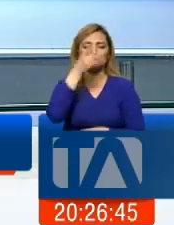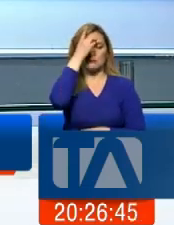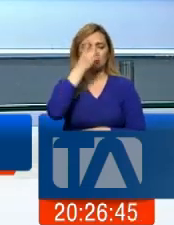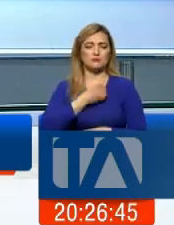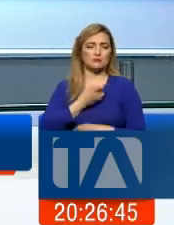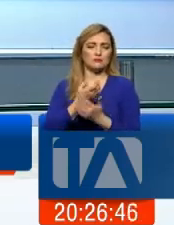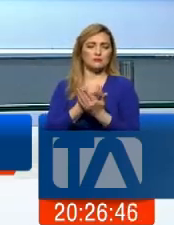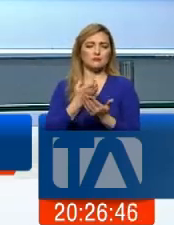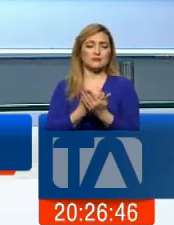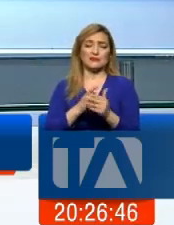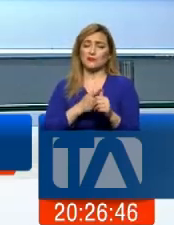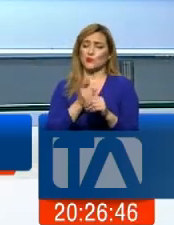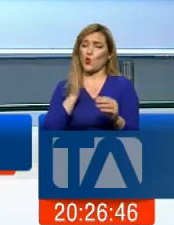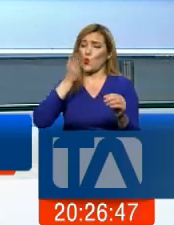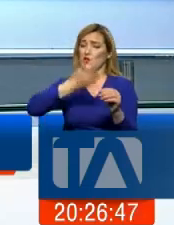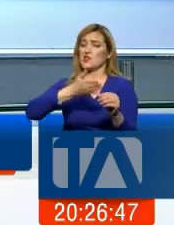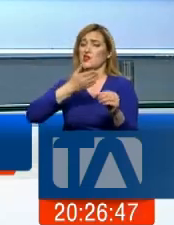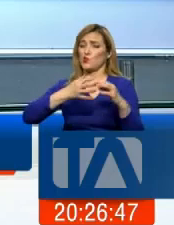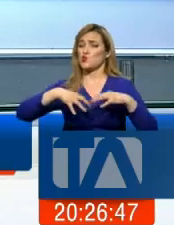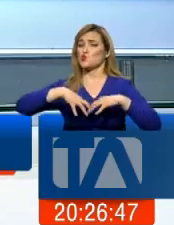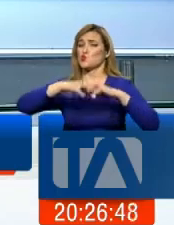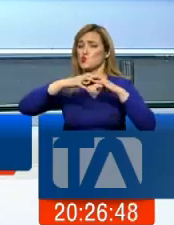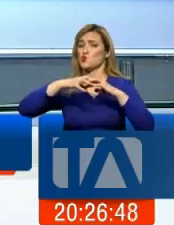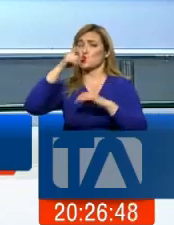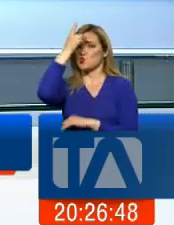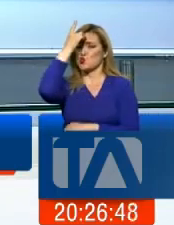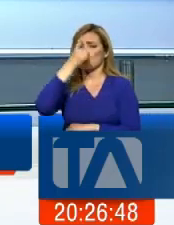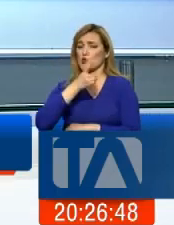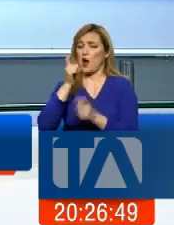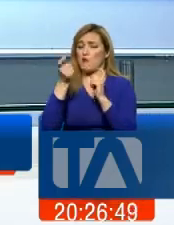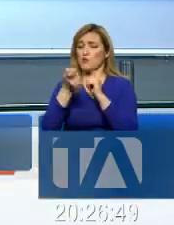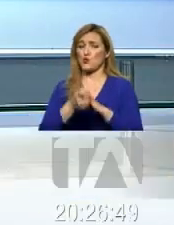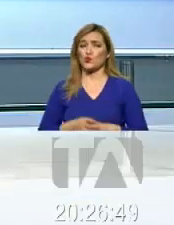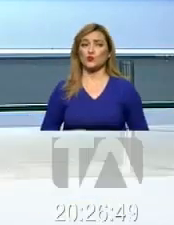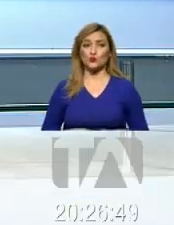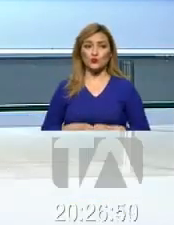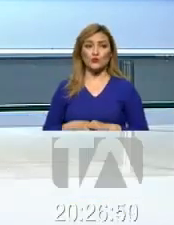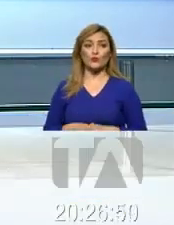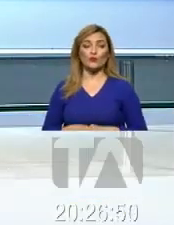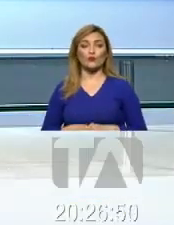la economía es el principal objetivo con el que se decidió el cambio de color.